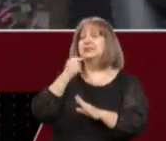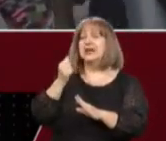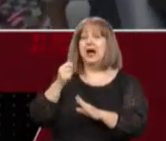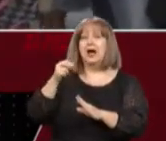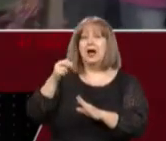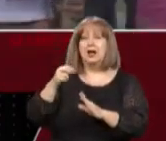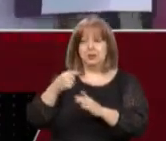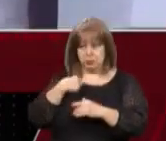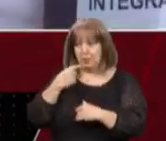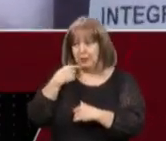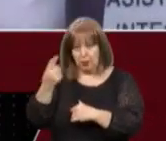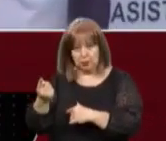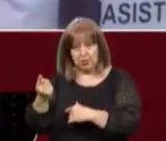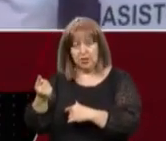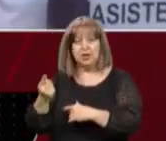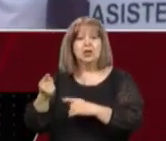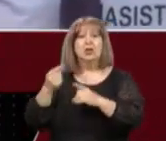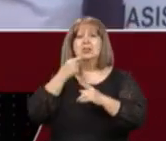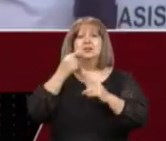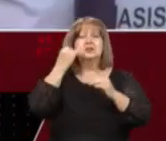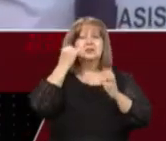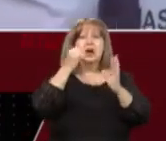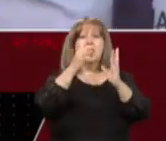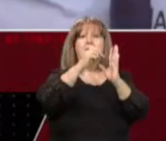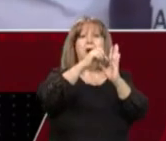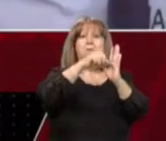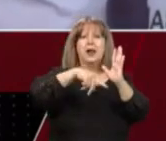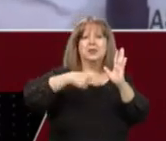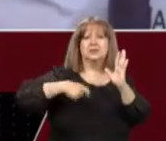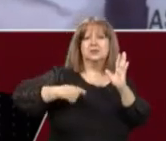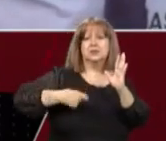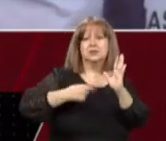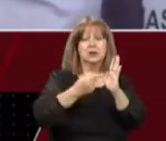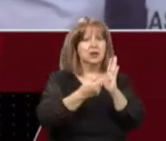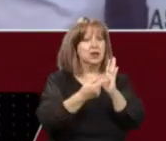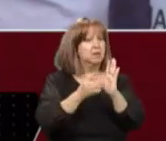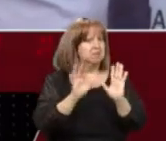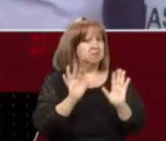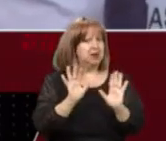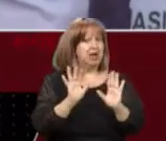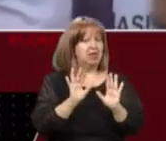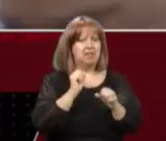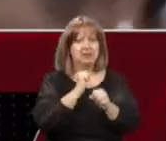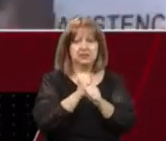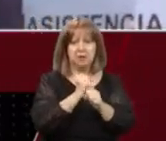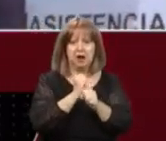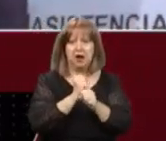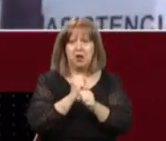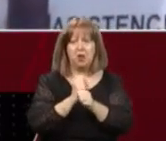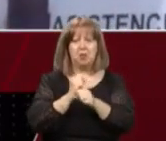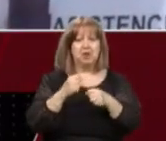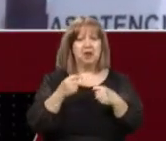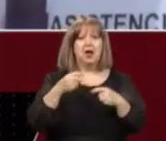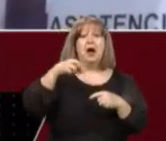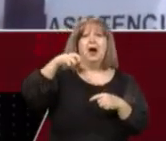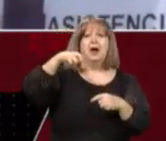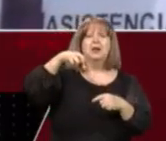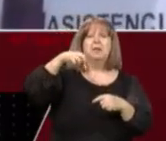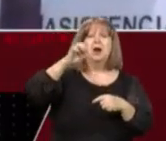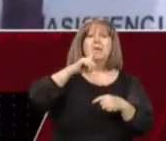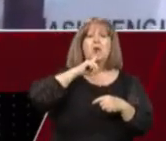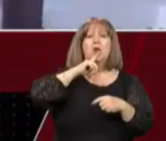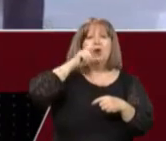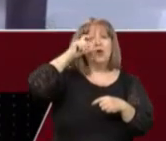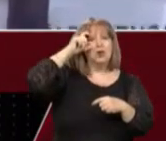baja están absolutamente estudiados, que no estaban haciendo nada de potenciar trabajo para merecer el plan, como que estaban